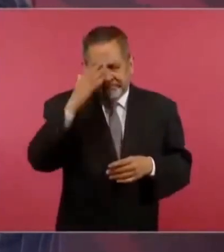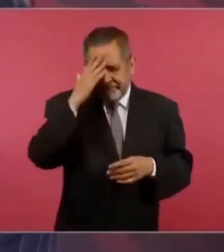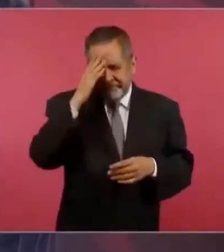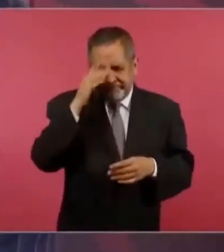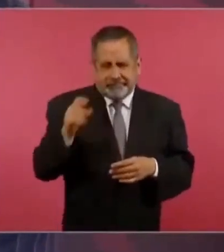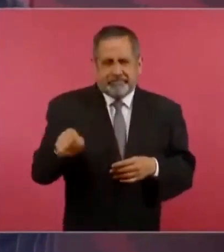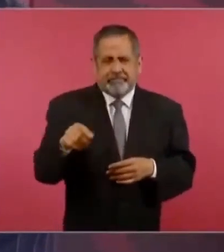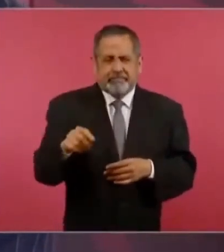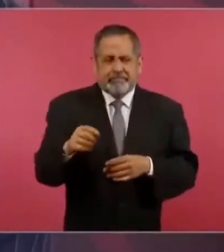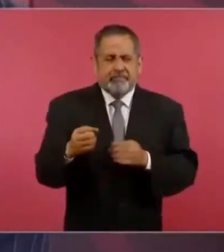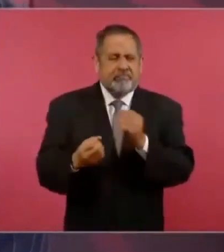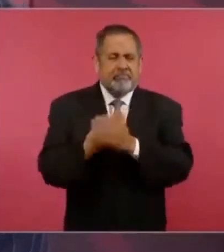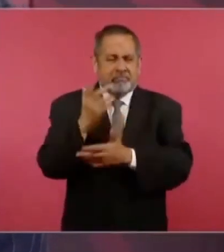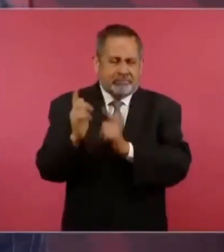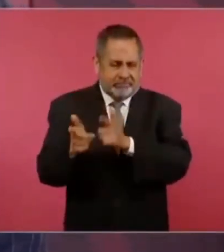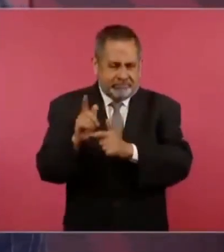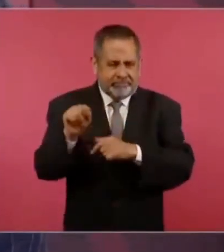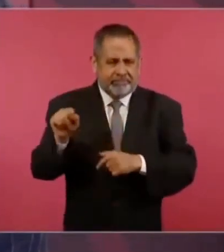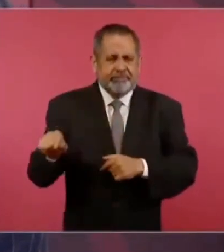Nuevo Laredo,